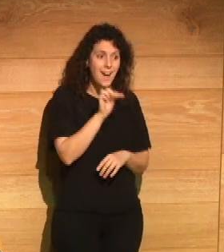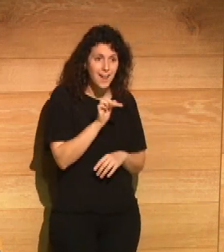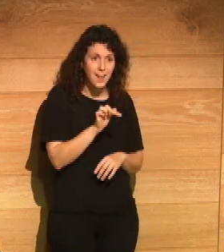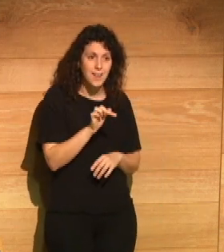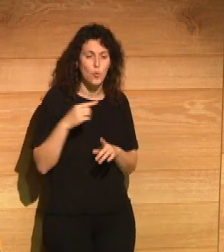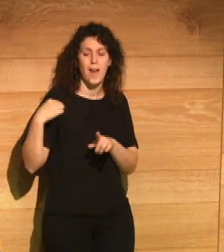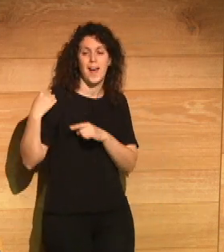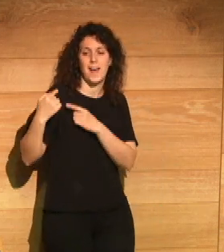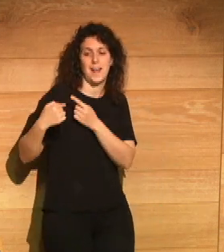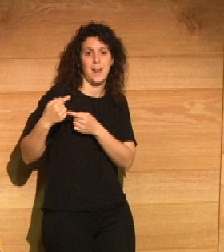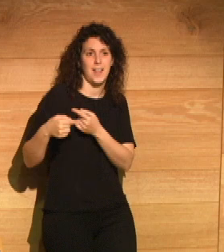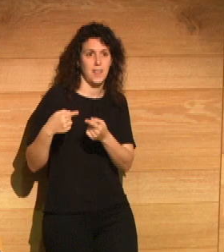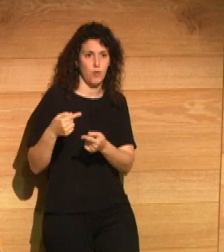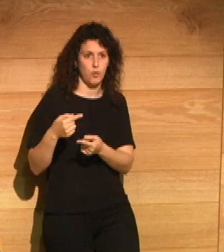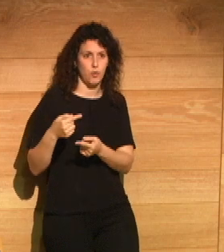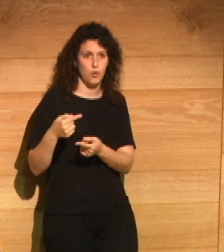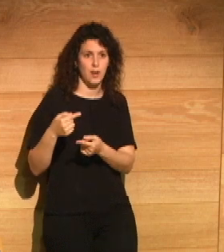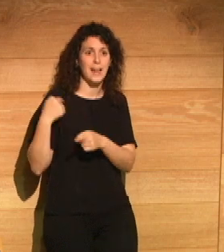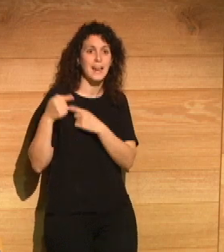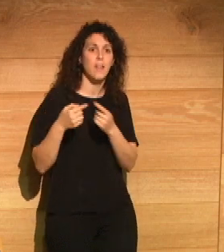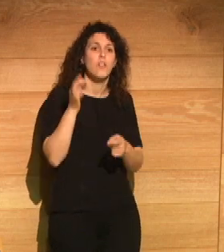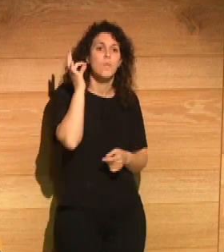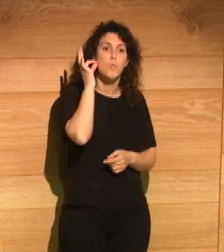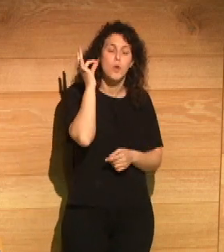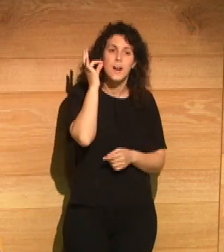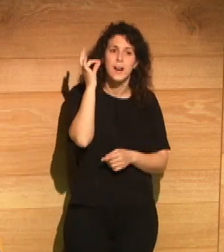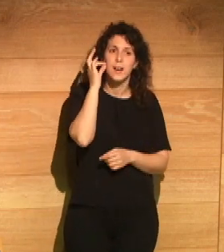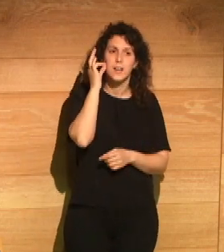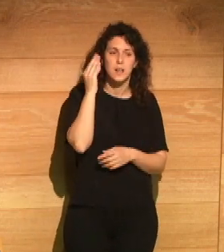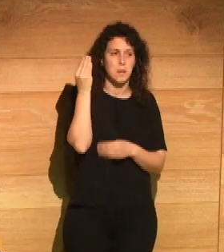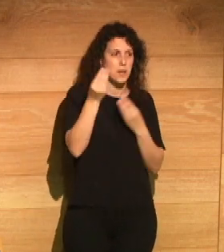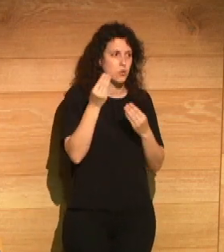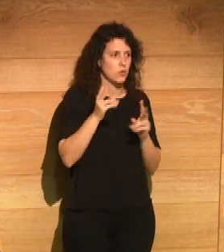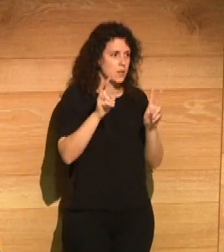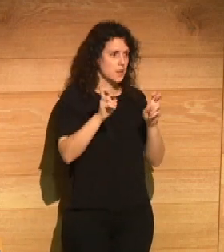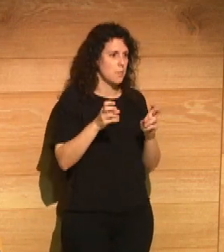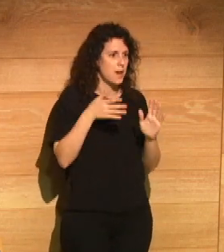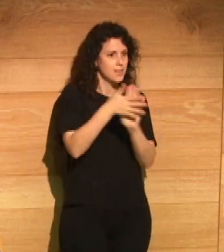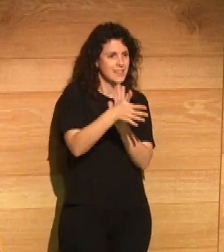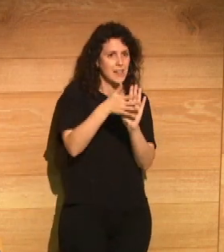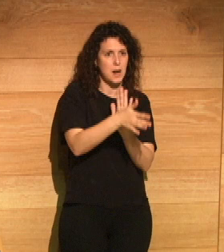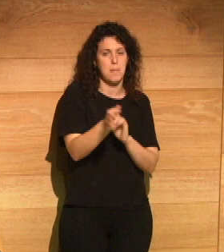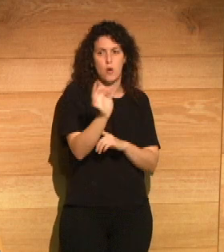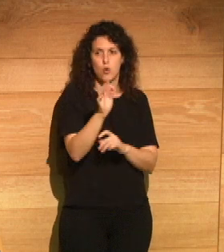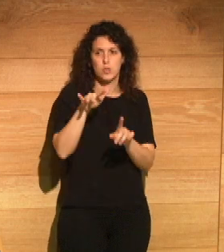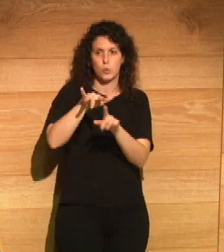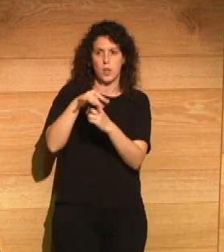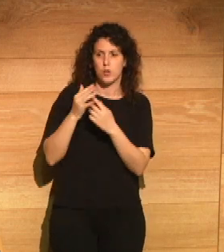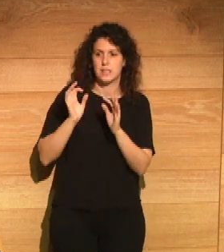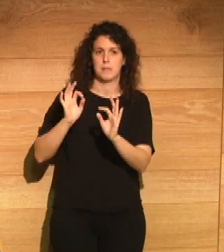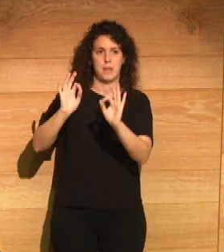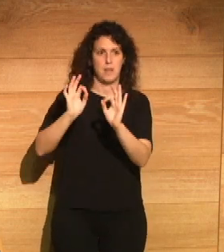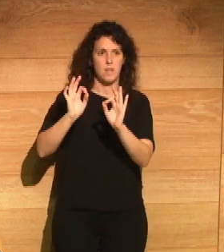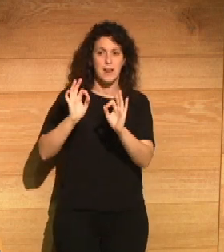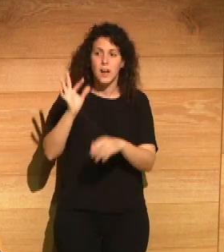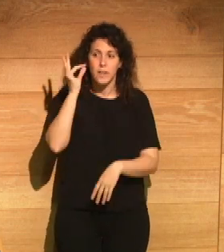una generación de mujeres que me parece que más allá de la trama y de las circunstancias específicas